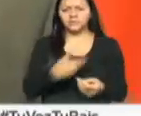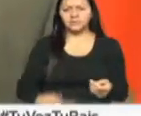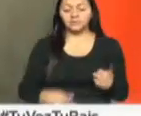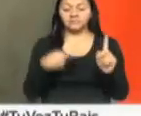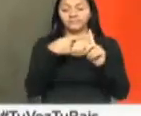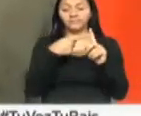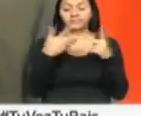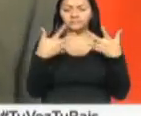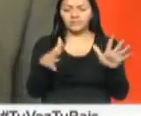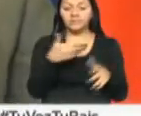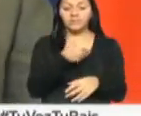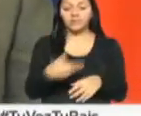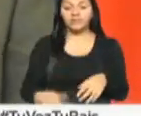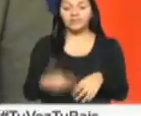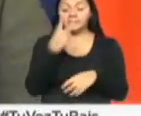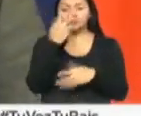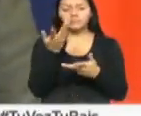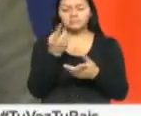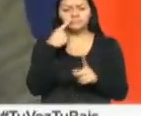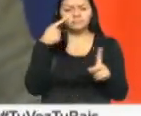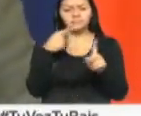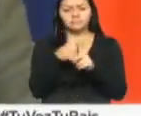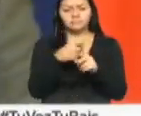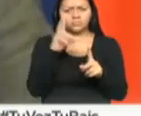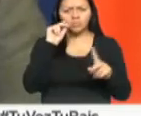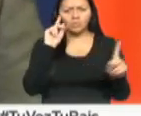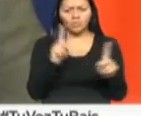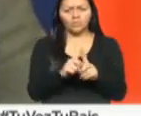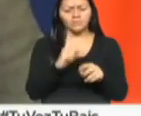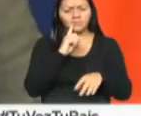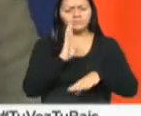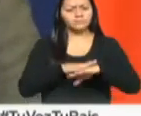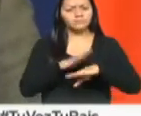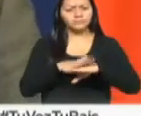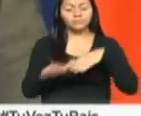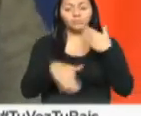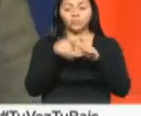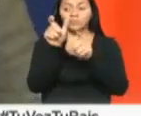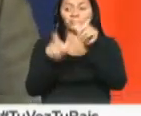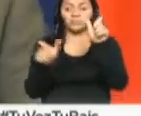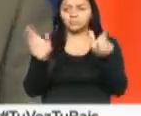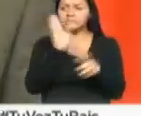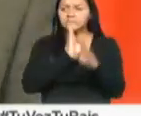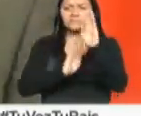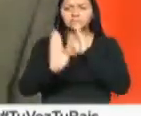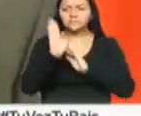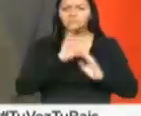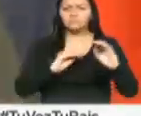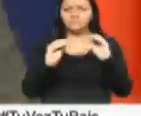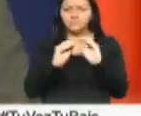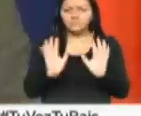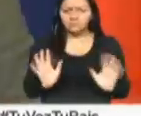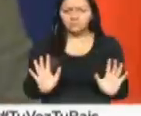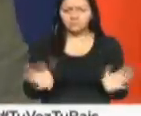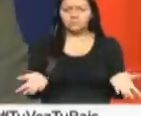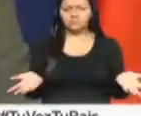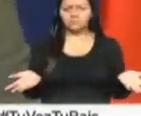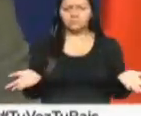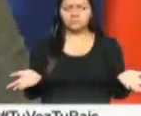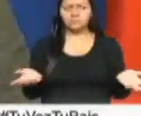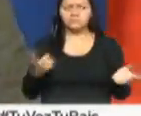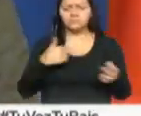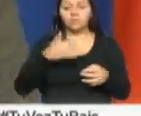el jefe de Estado manifestó su profundo rechazo e hizo un llamado a la ciudadanía a no tolerar actos de violencia. Cuando me